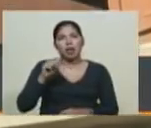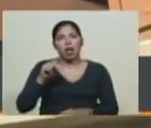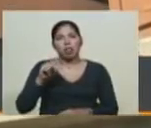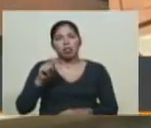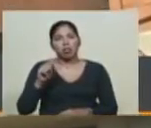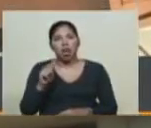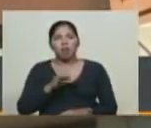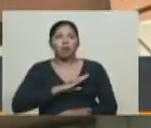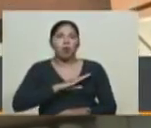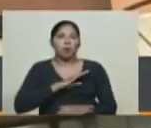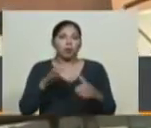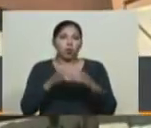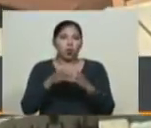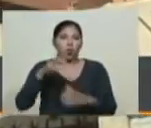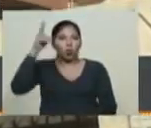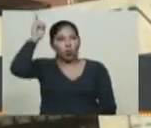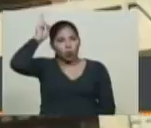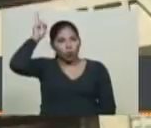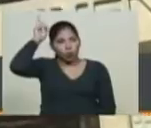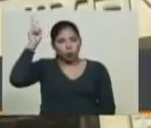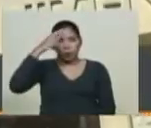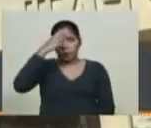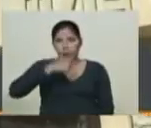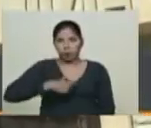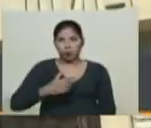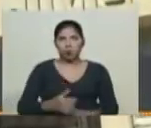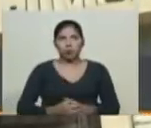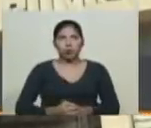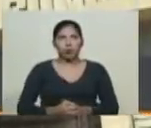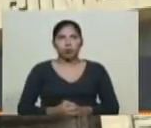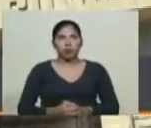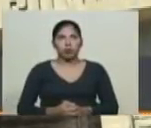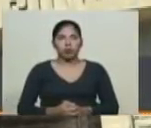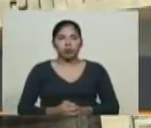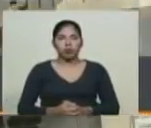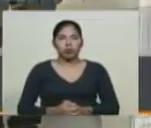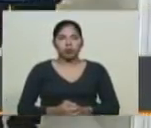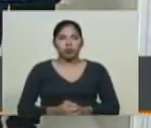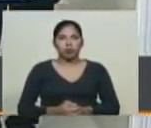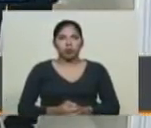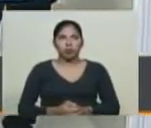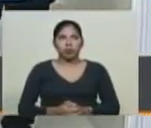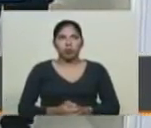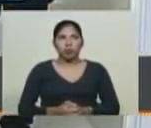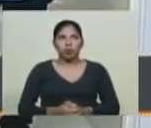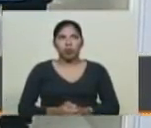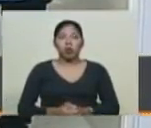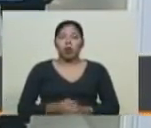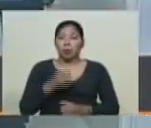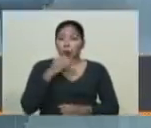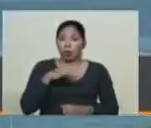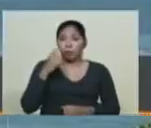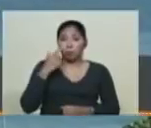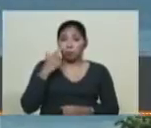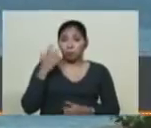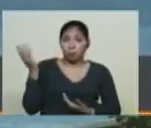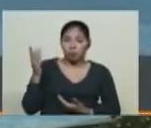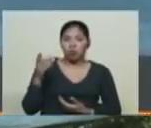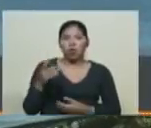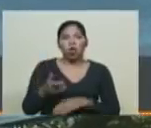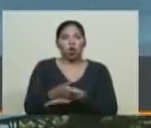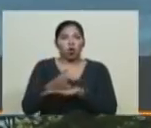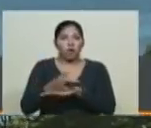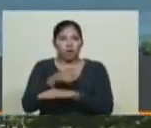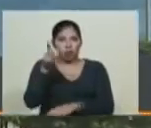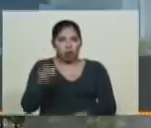fuerza, toda su energía inmortal aquí presente. Bueno, compañero García Carneiro, gobernador de